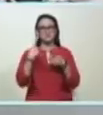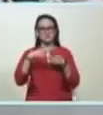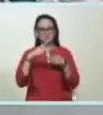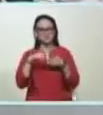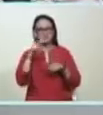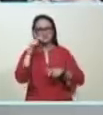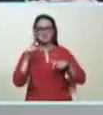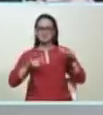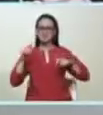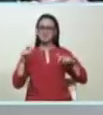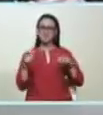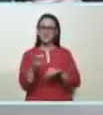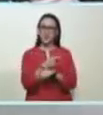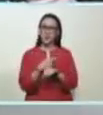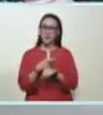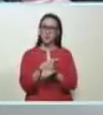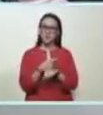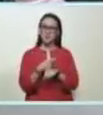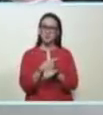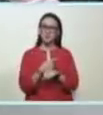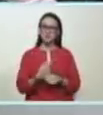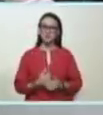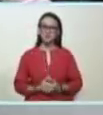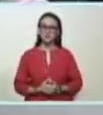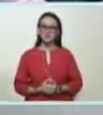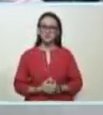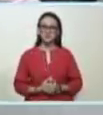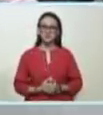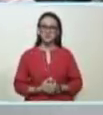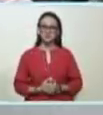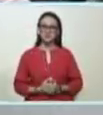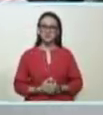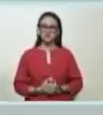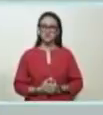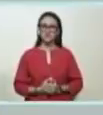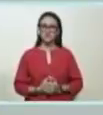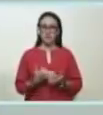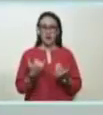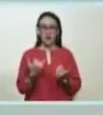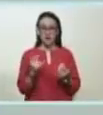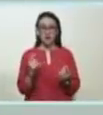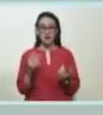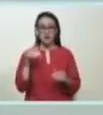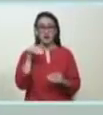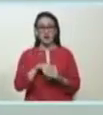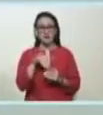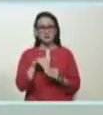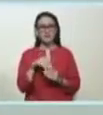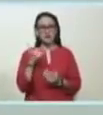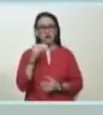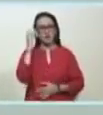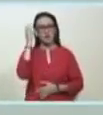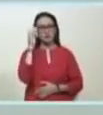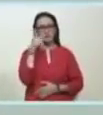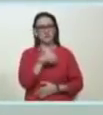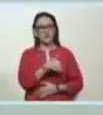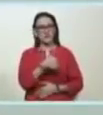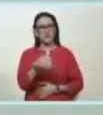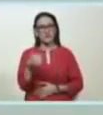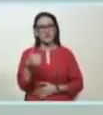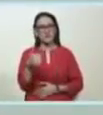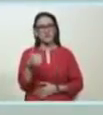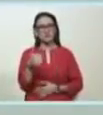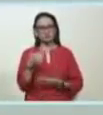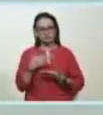diversas personalidades y gobiernos. Llegamos a esta elección conscientes de haber construido